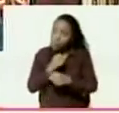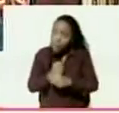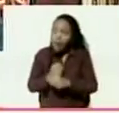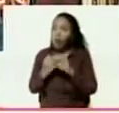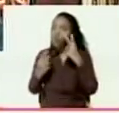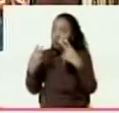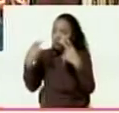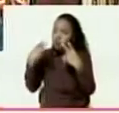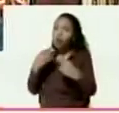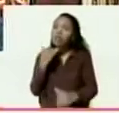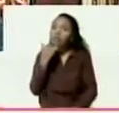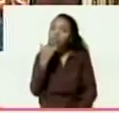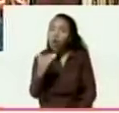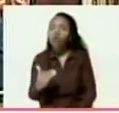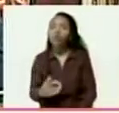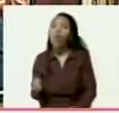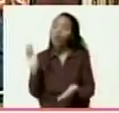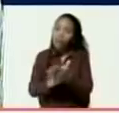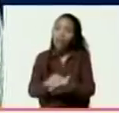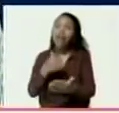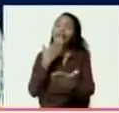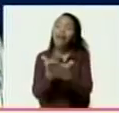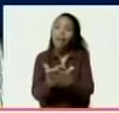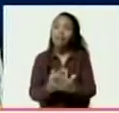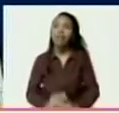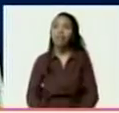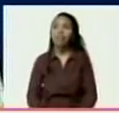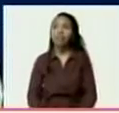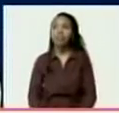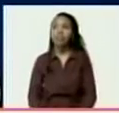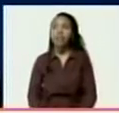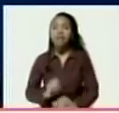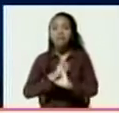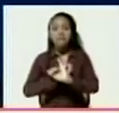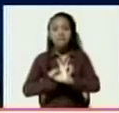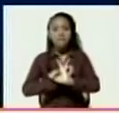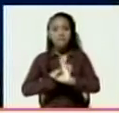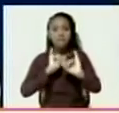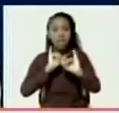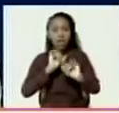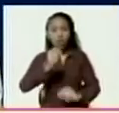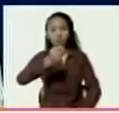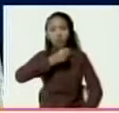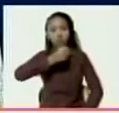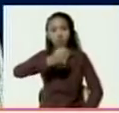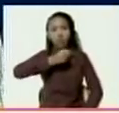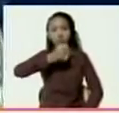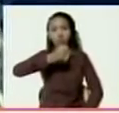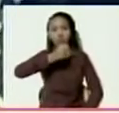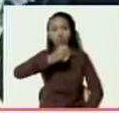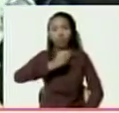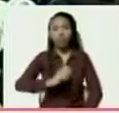veamos muy pronto nuevamente. Muchas gracias. Ha concluido la rueda de prensa.